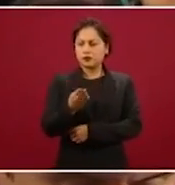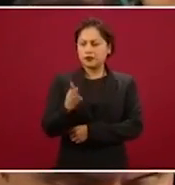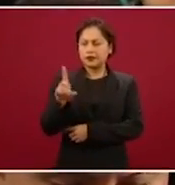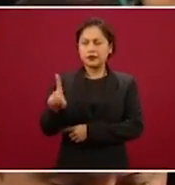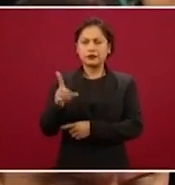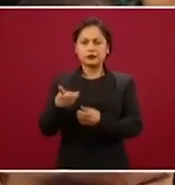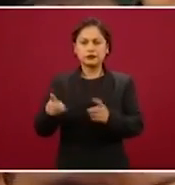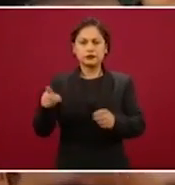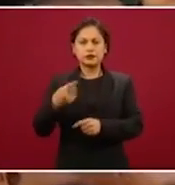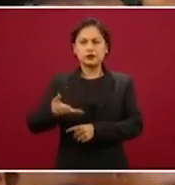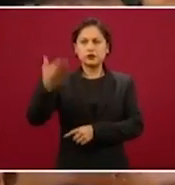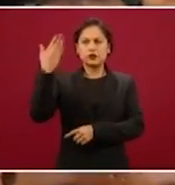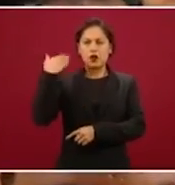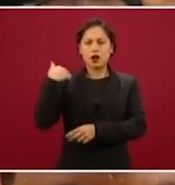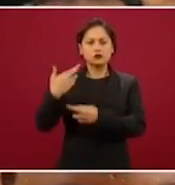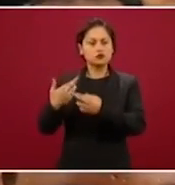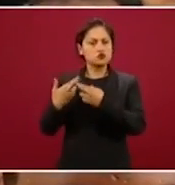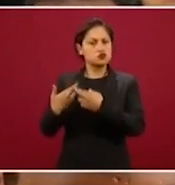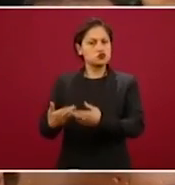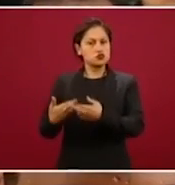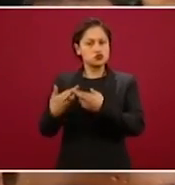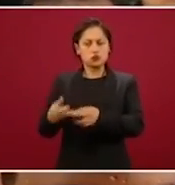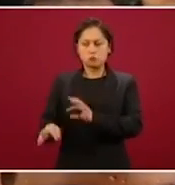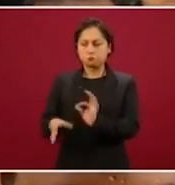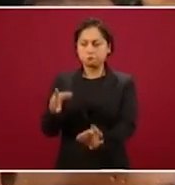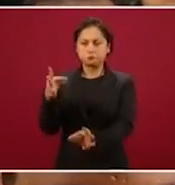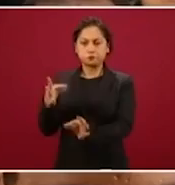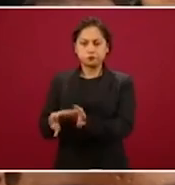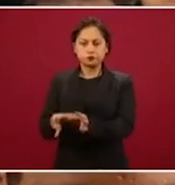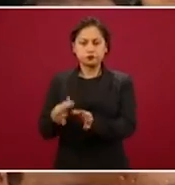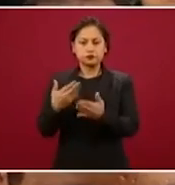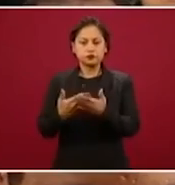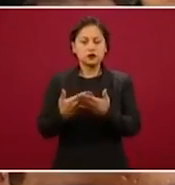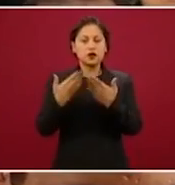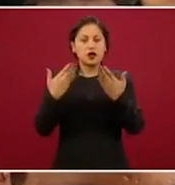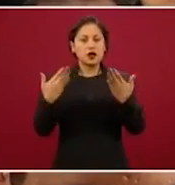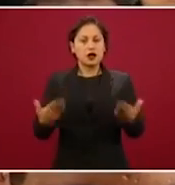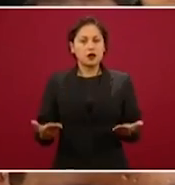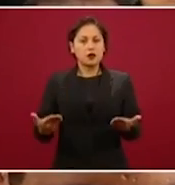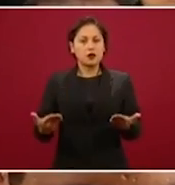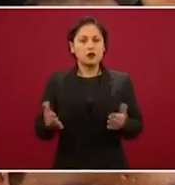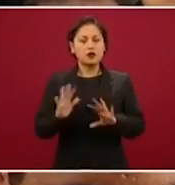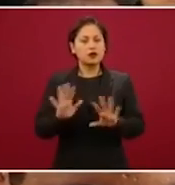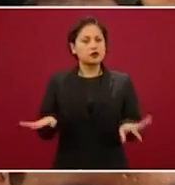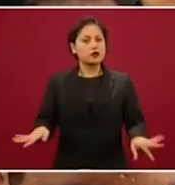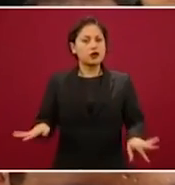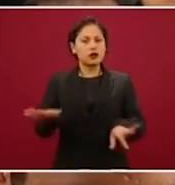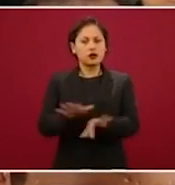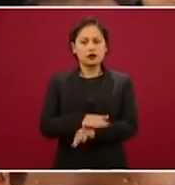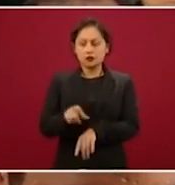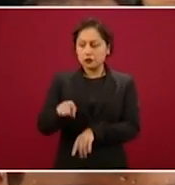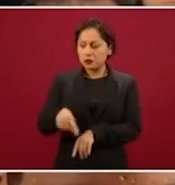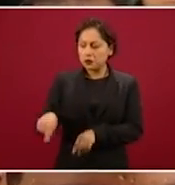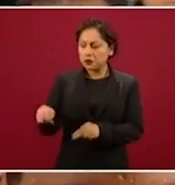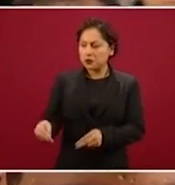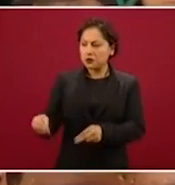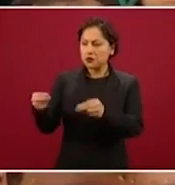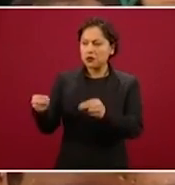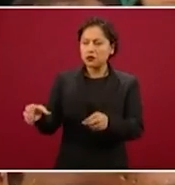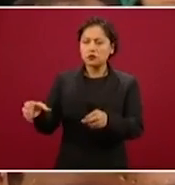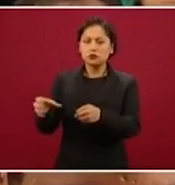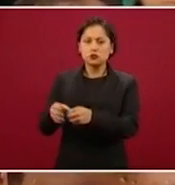antes, una banca de desarrollo, no para subsidiar empresas, grandes empresas